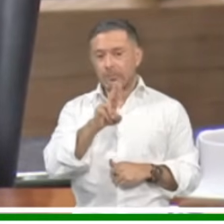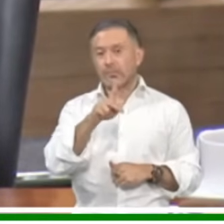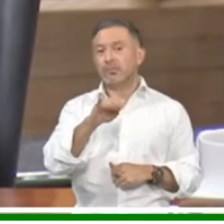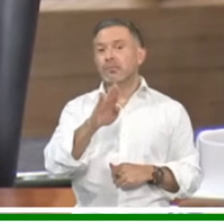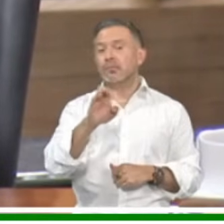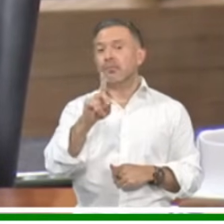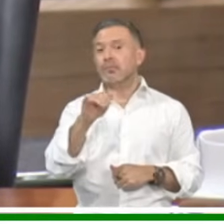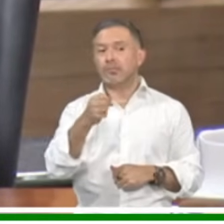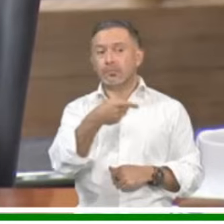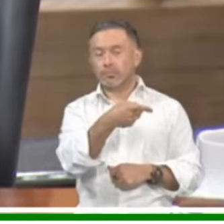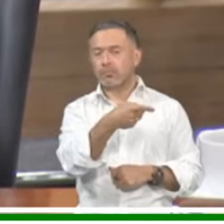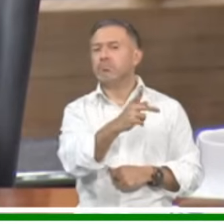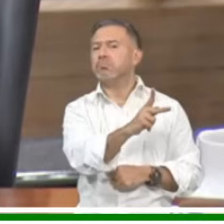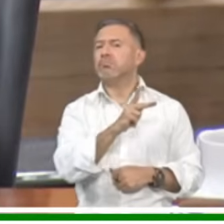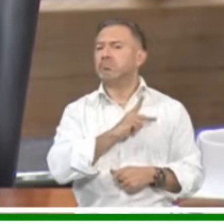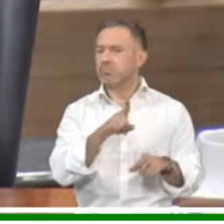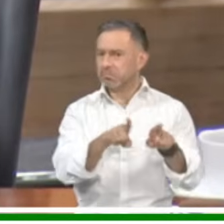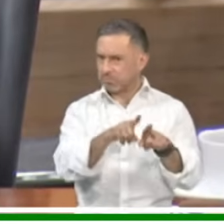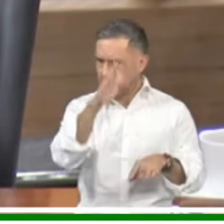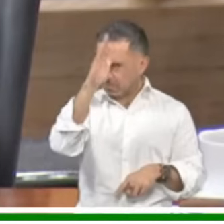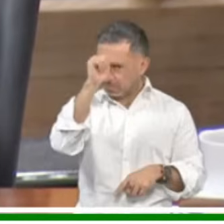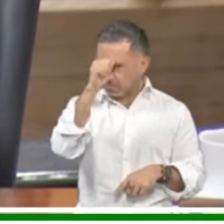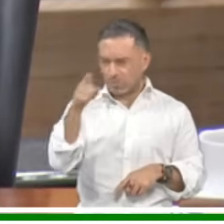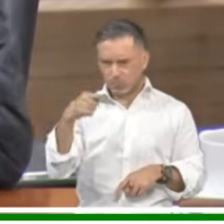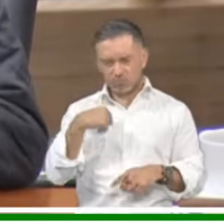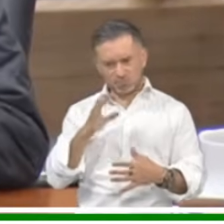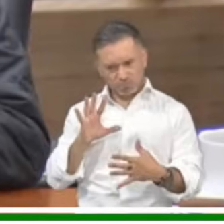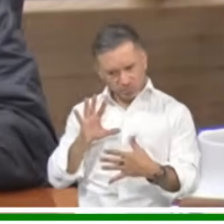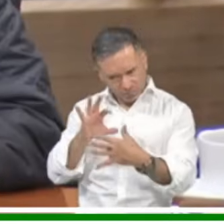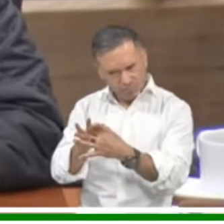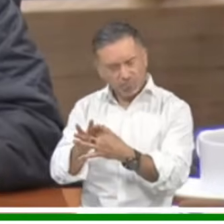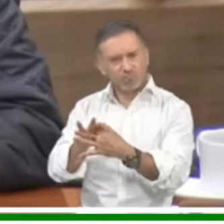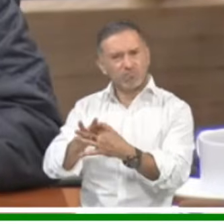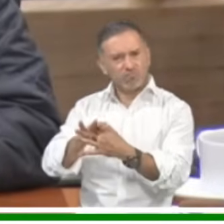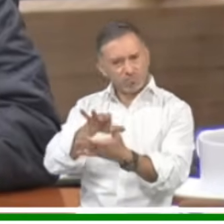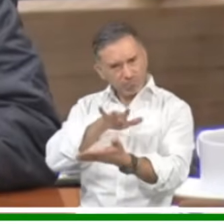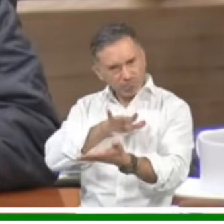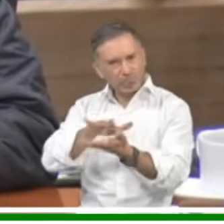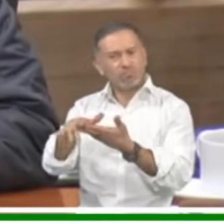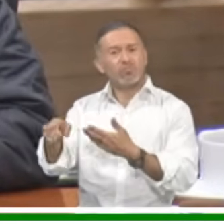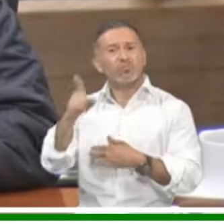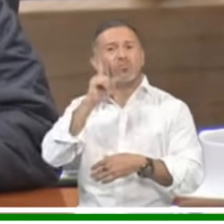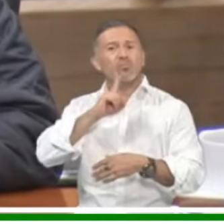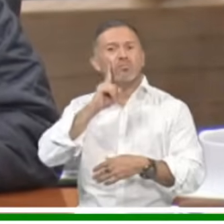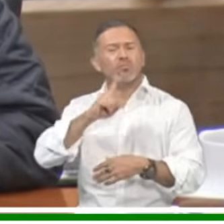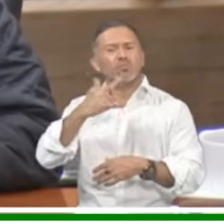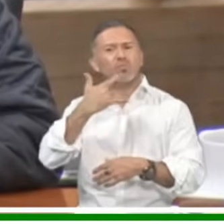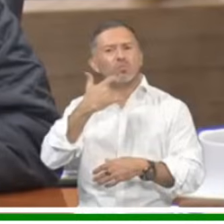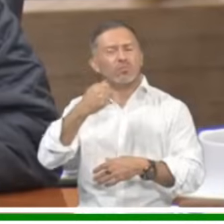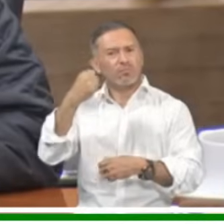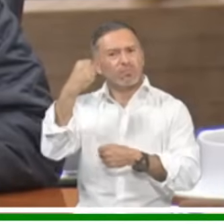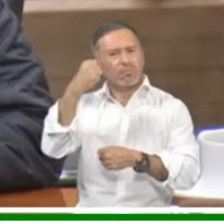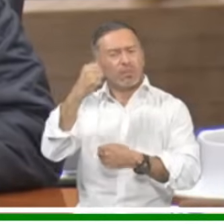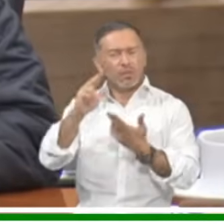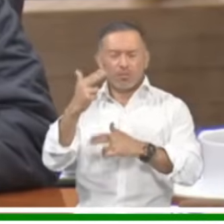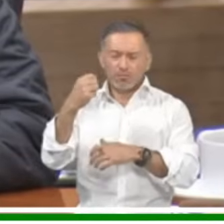que en solidaridad con la lucha de las mujeres, creo que en solidaridad con